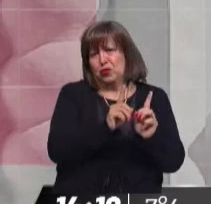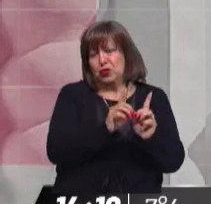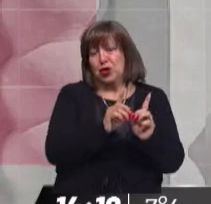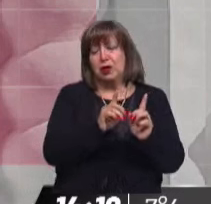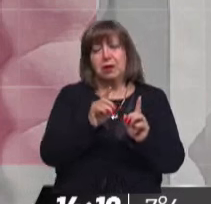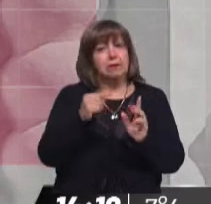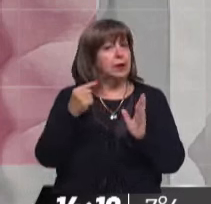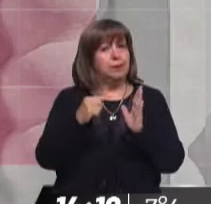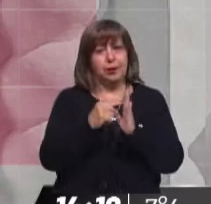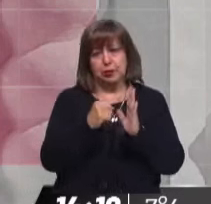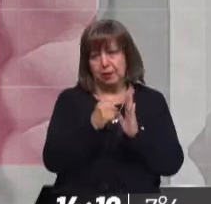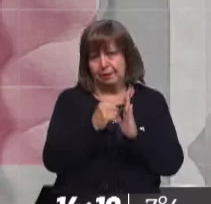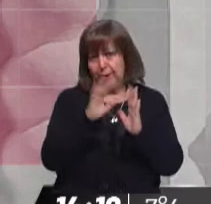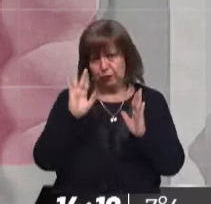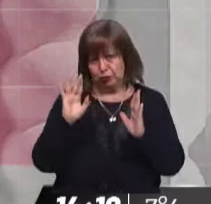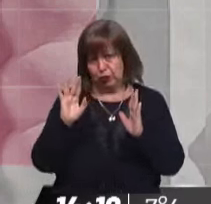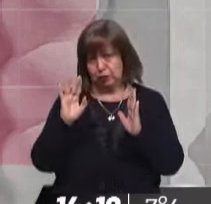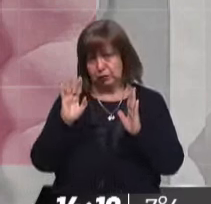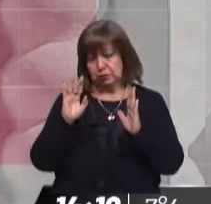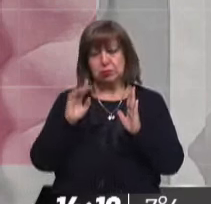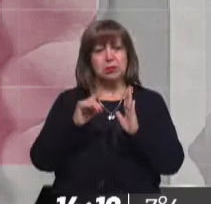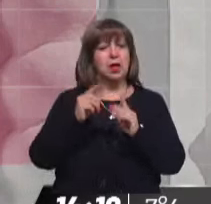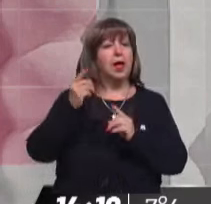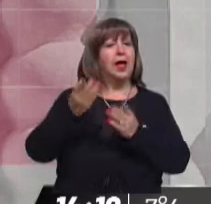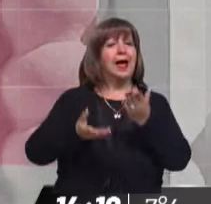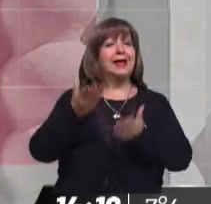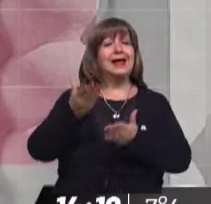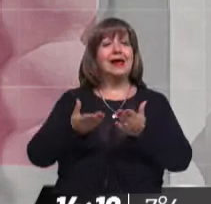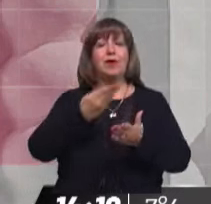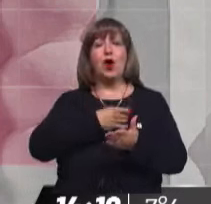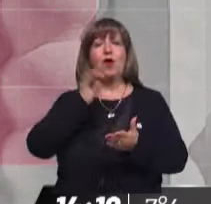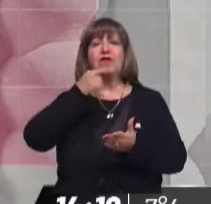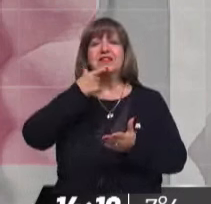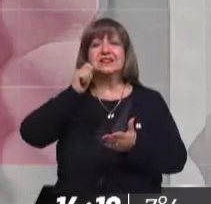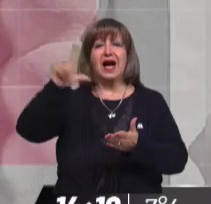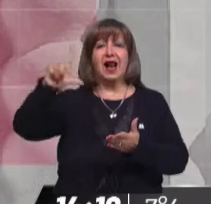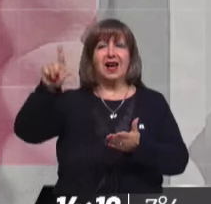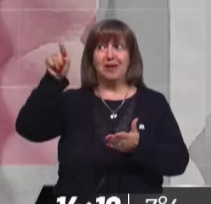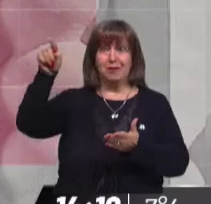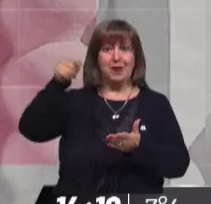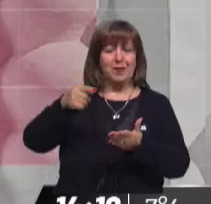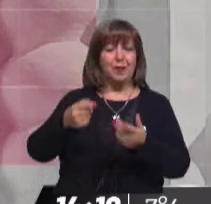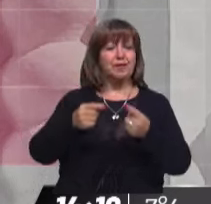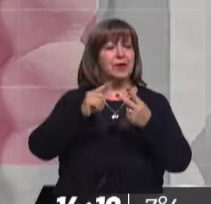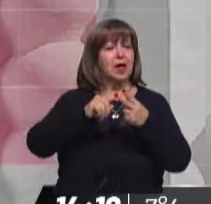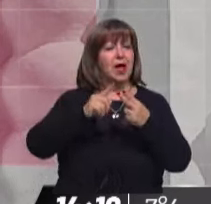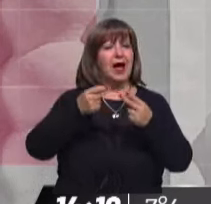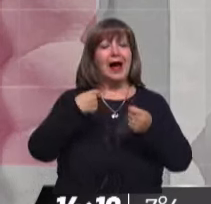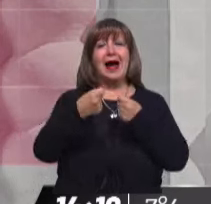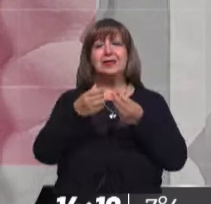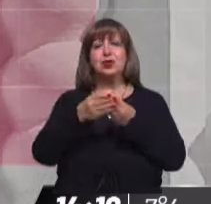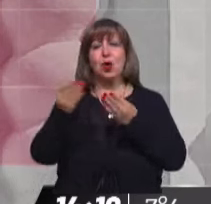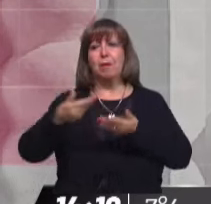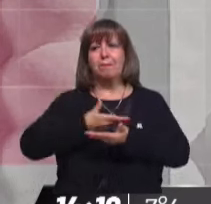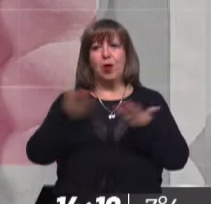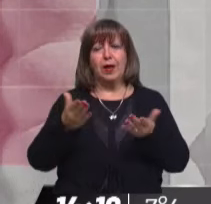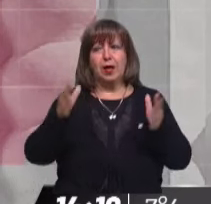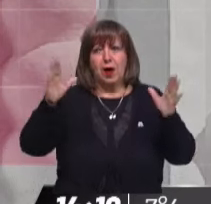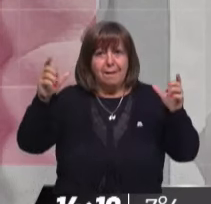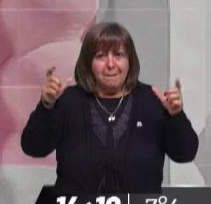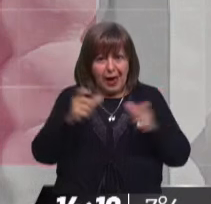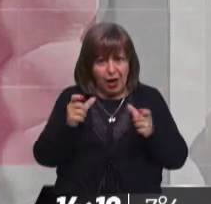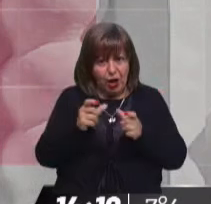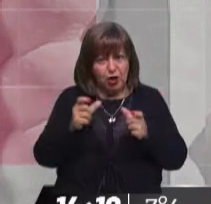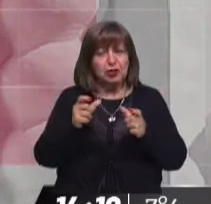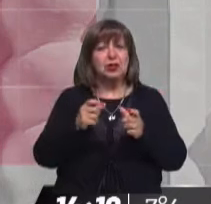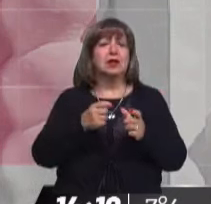es común, ¿no? El equilibrio fiscal, lo que les decía recién, que es innegociable, la reducción del gasto público. Yo diría que eso es una